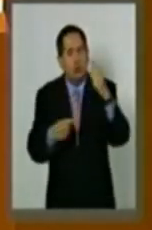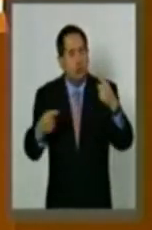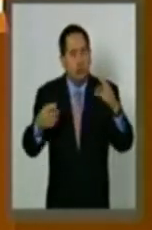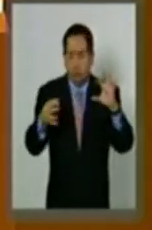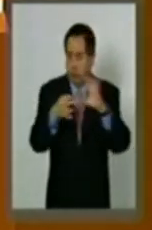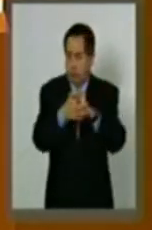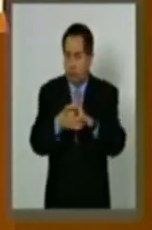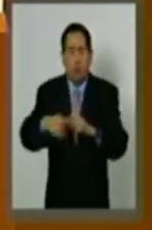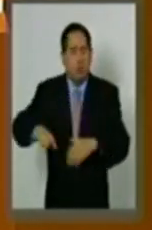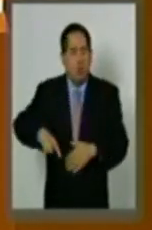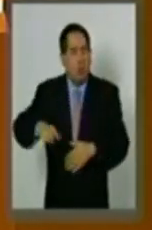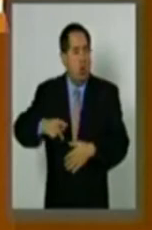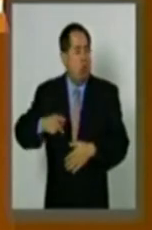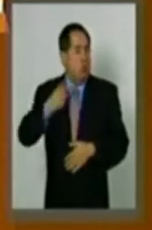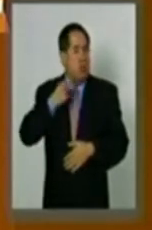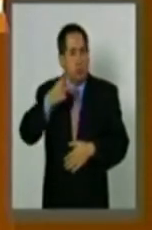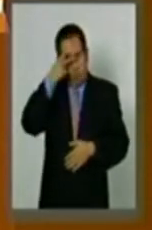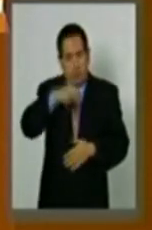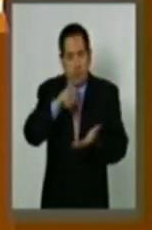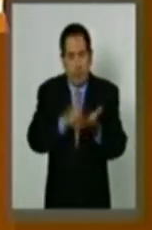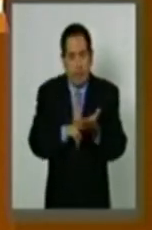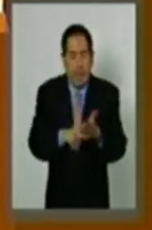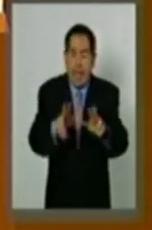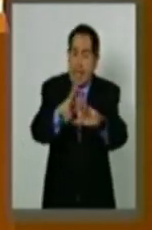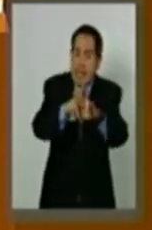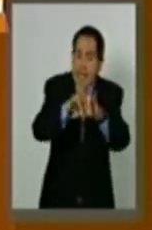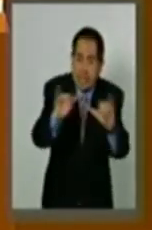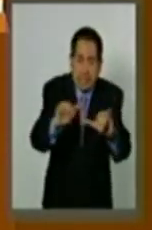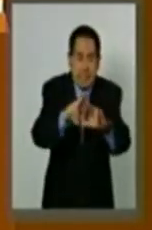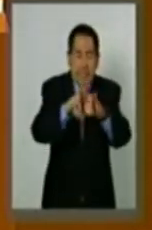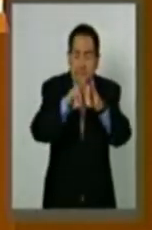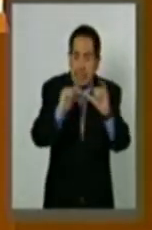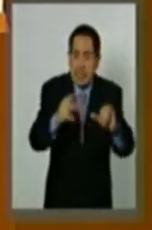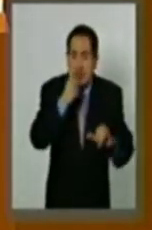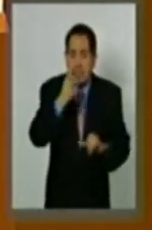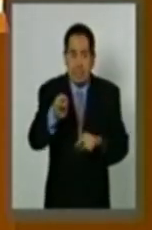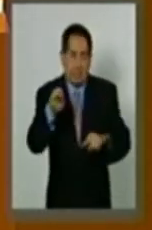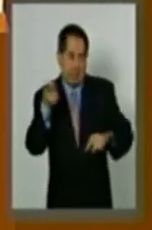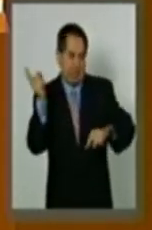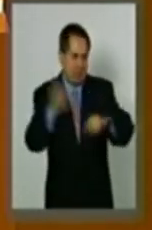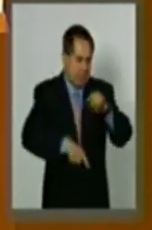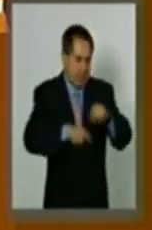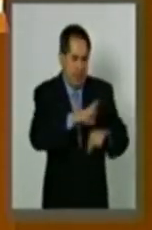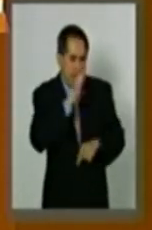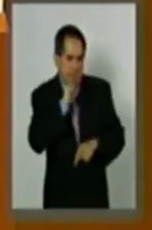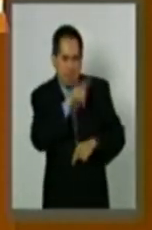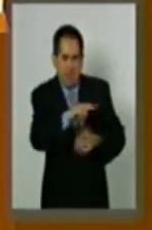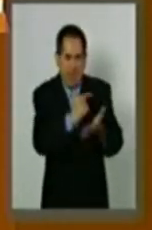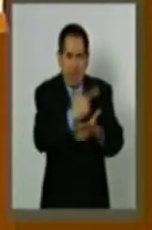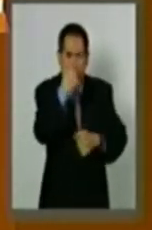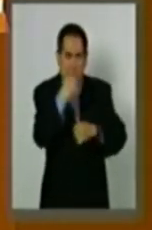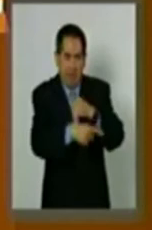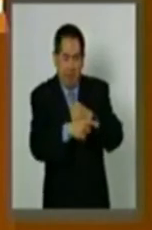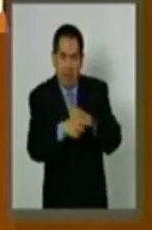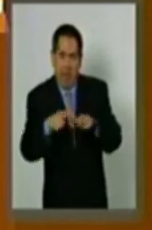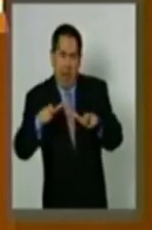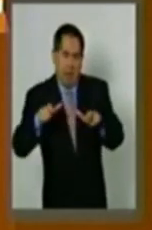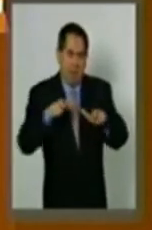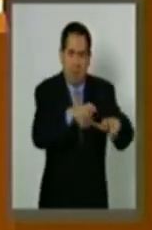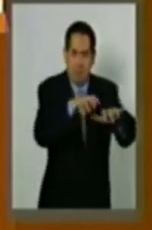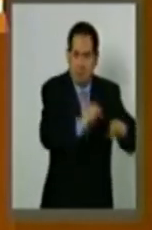Política de los Estados Unidos Mexicanos y bajo ninguna circunstancia serán consideradas como amenaza de la seguridad